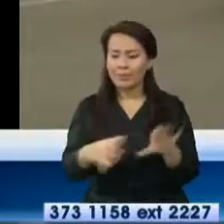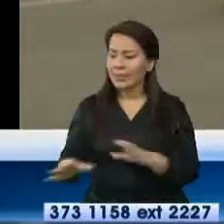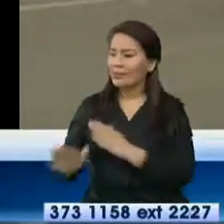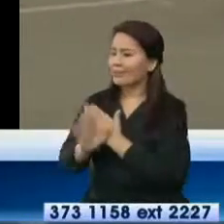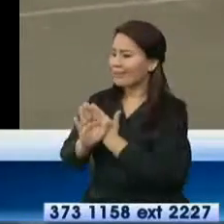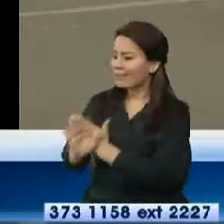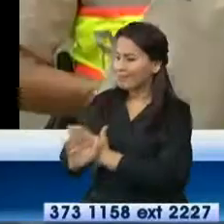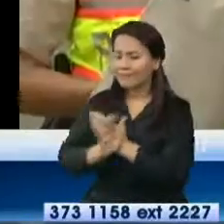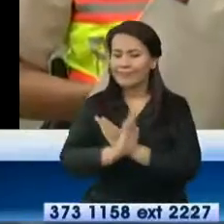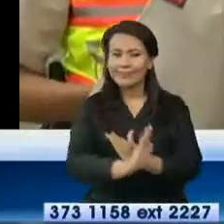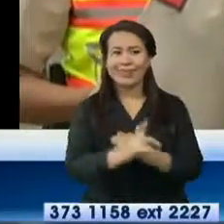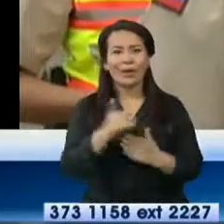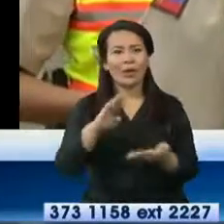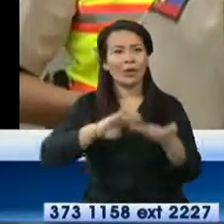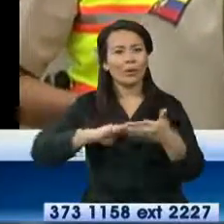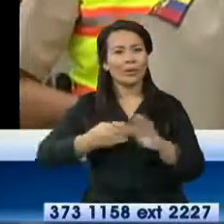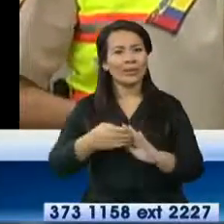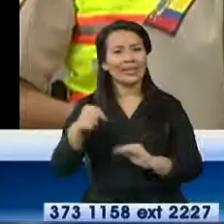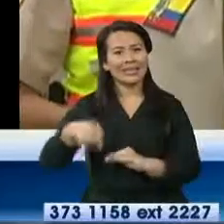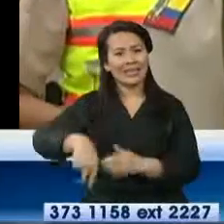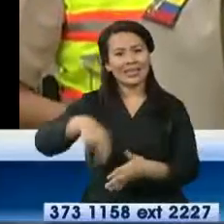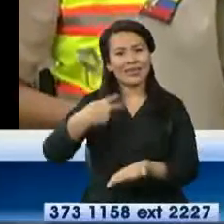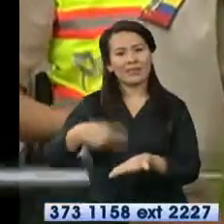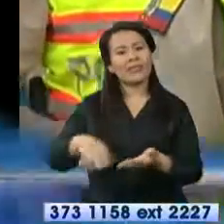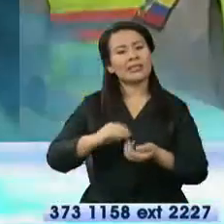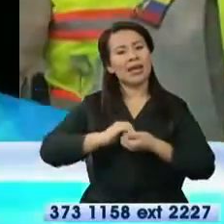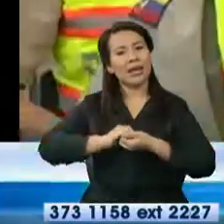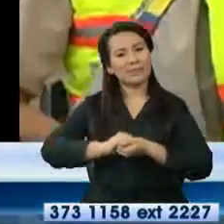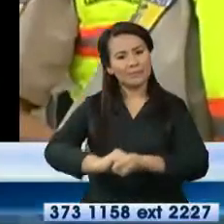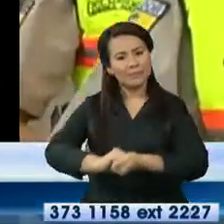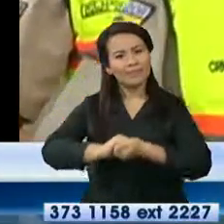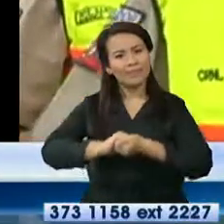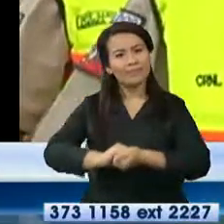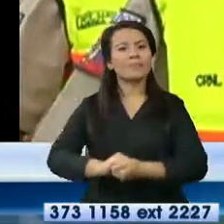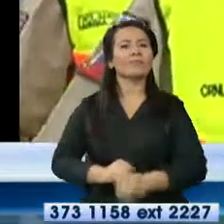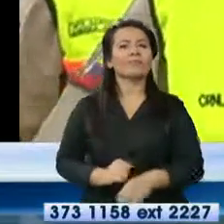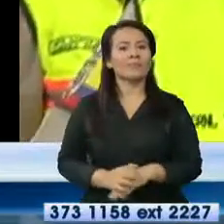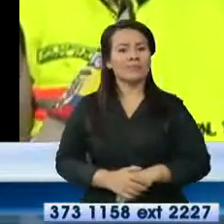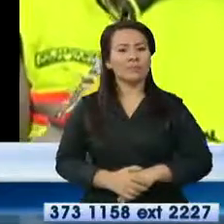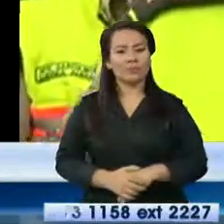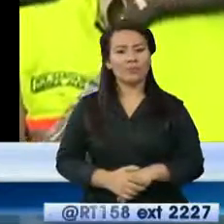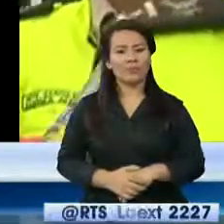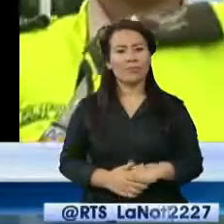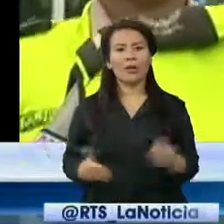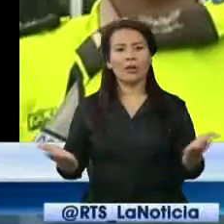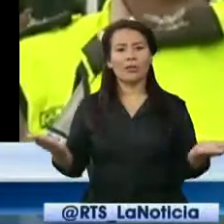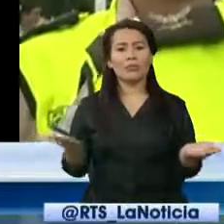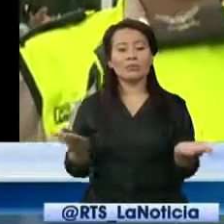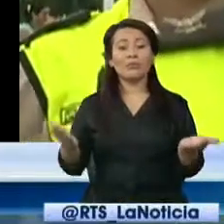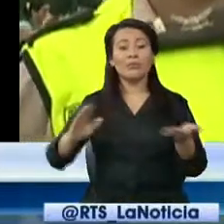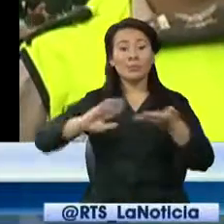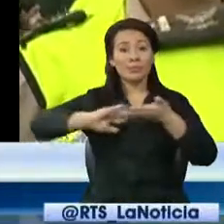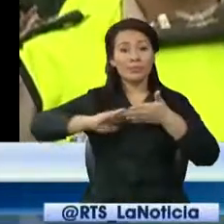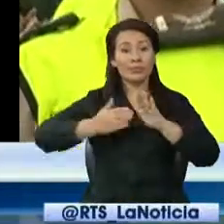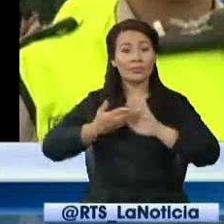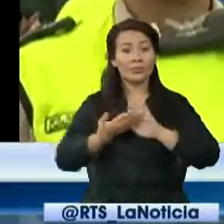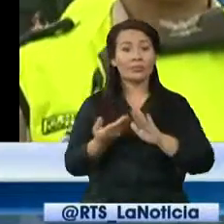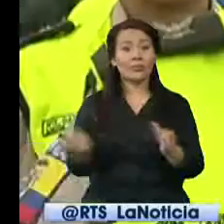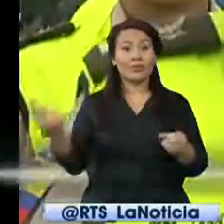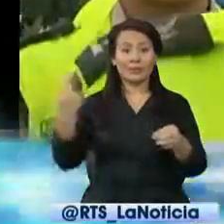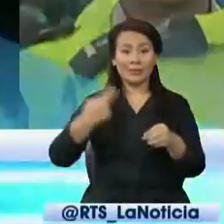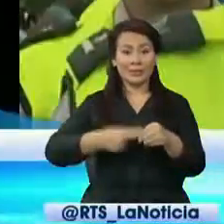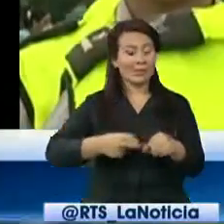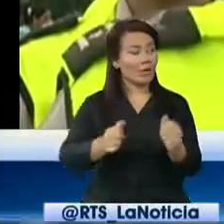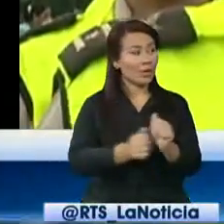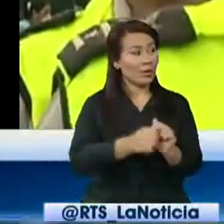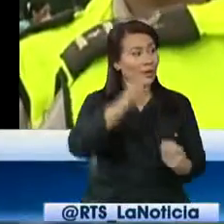la comunidad. Esta es una fiesta de hermandad, una fiesta donde la comunidad se ha integrado con su Policía